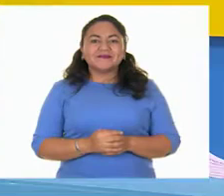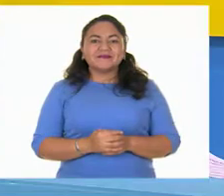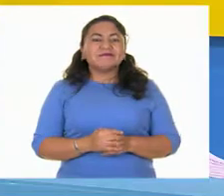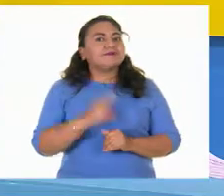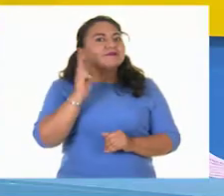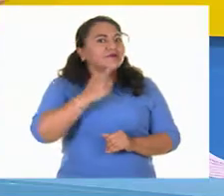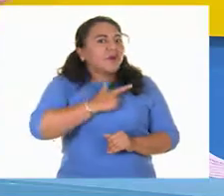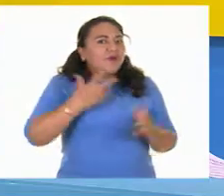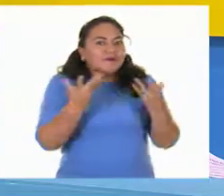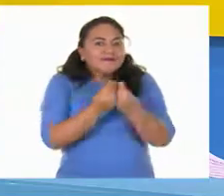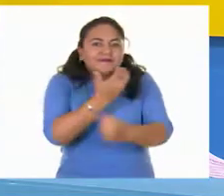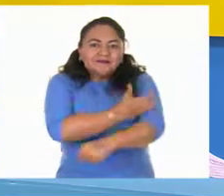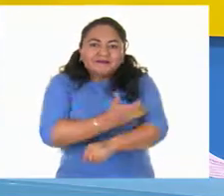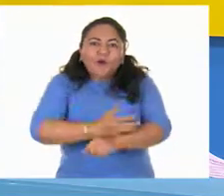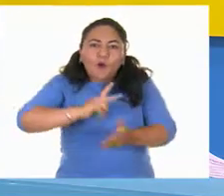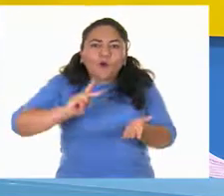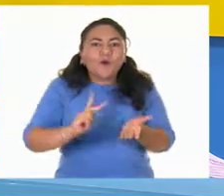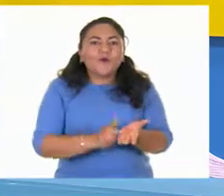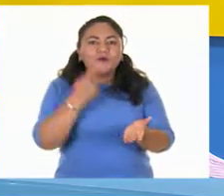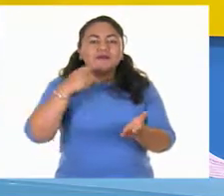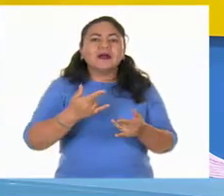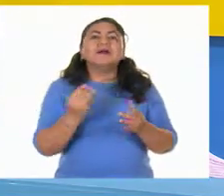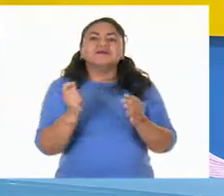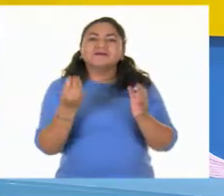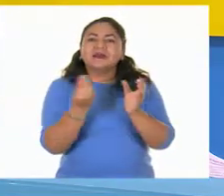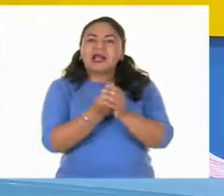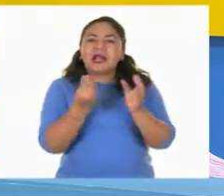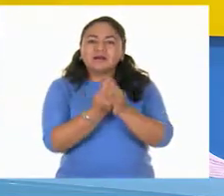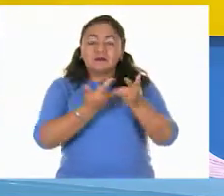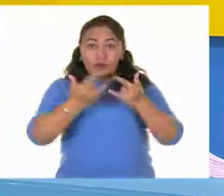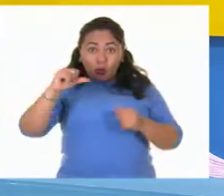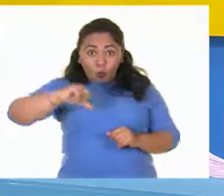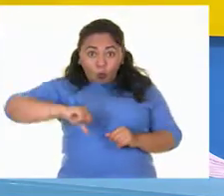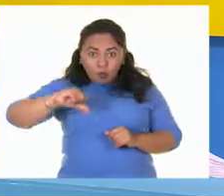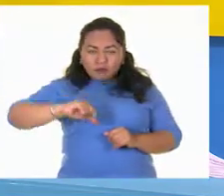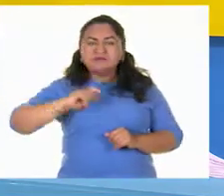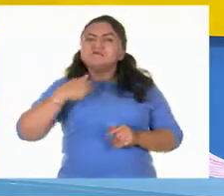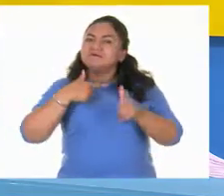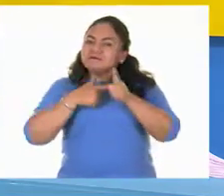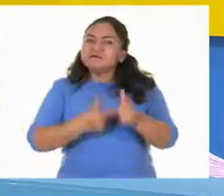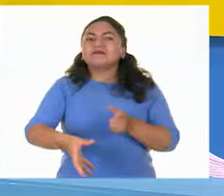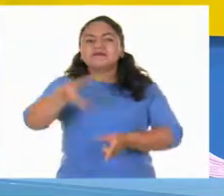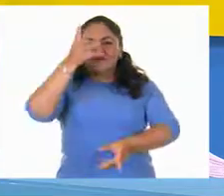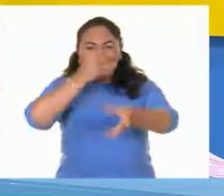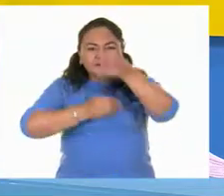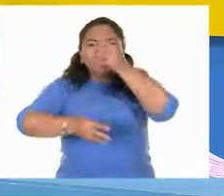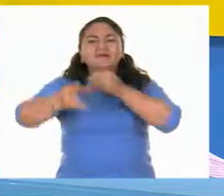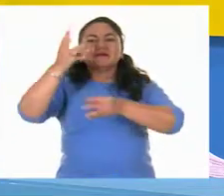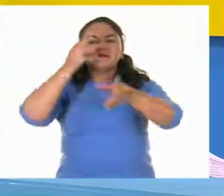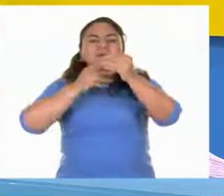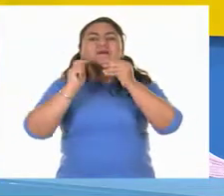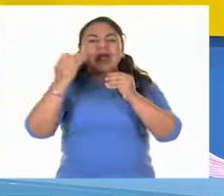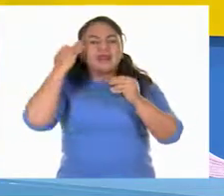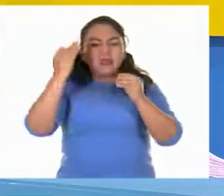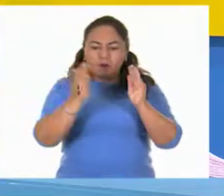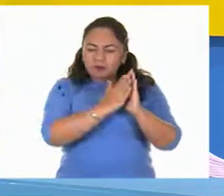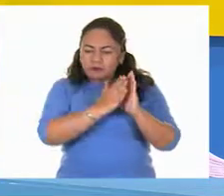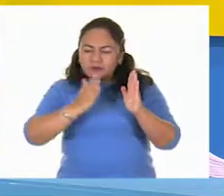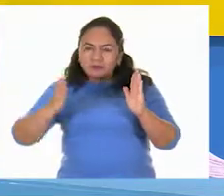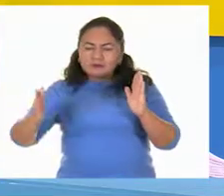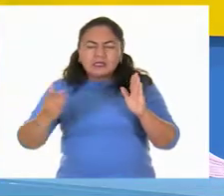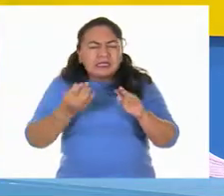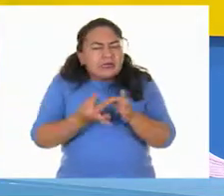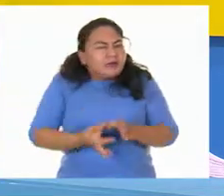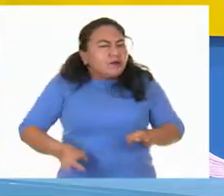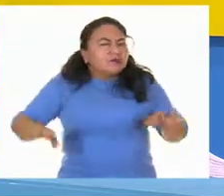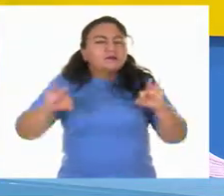Qué gusto que nos acompañan nuevamente en una clase de historia, porque hoy vamos a continuar aprendiendo sobre un periodo muy importante que comenzamos